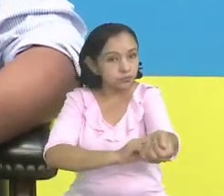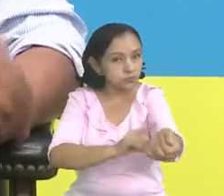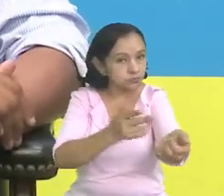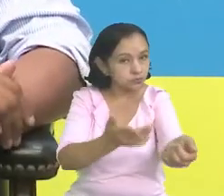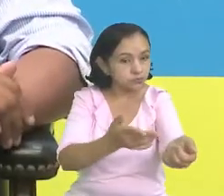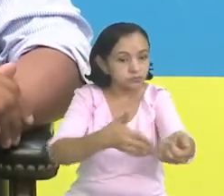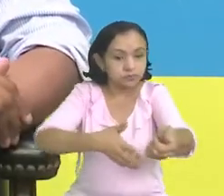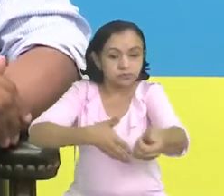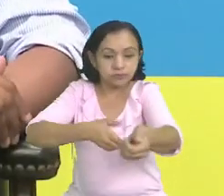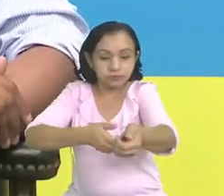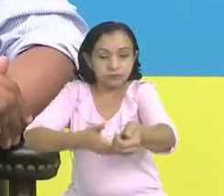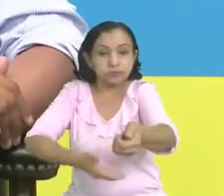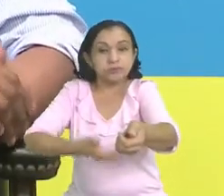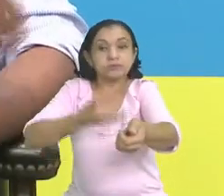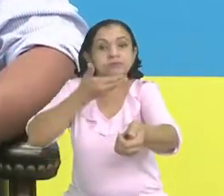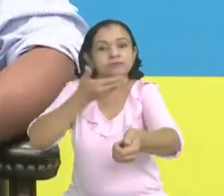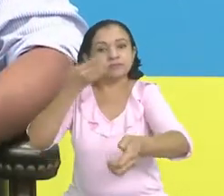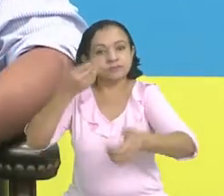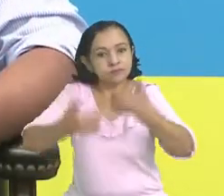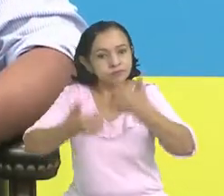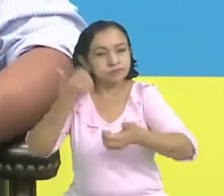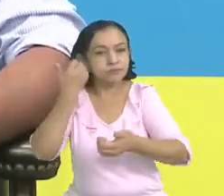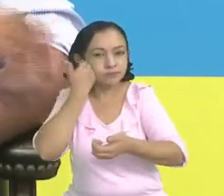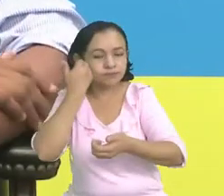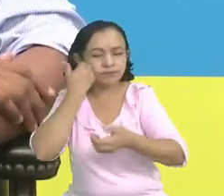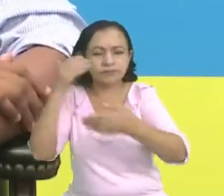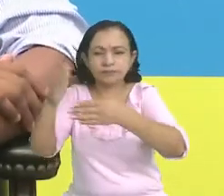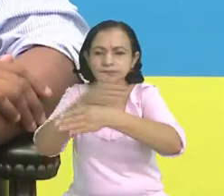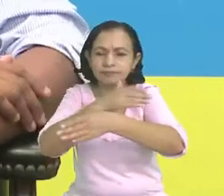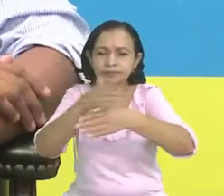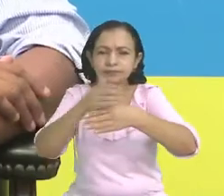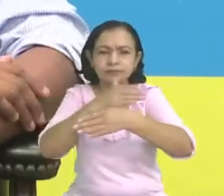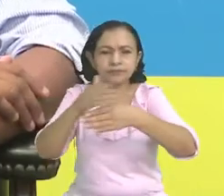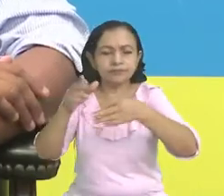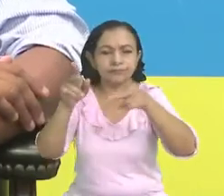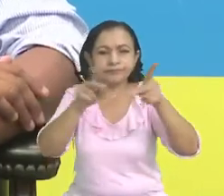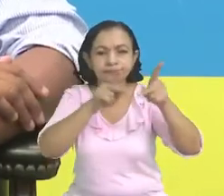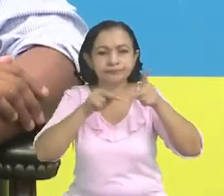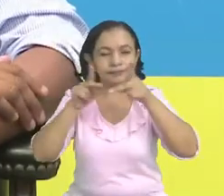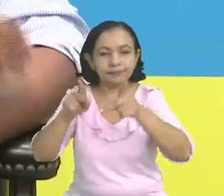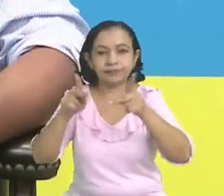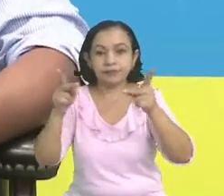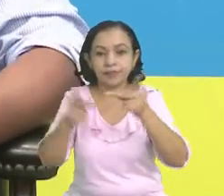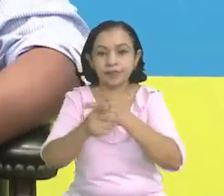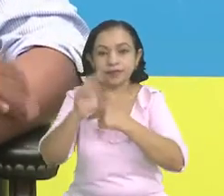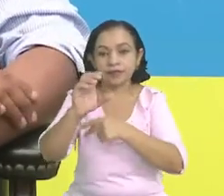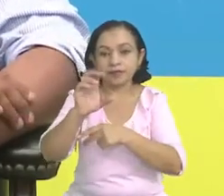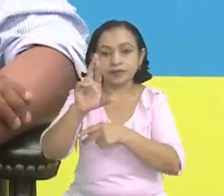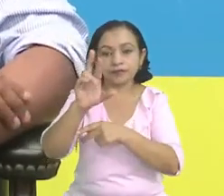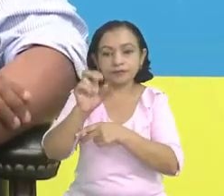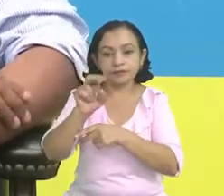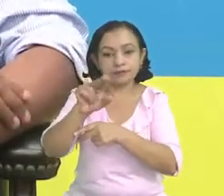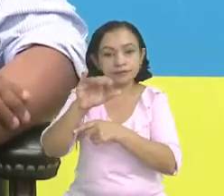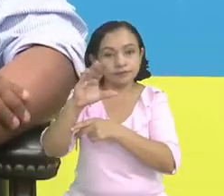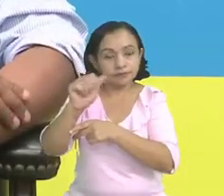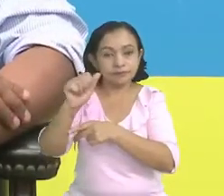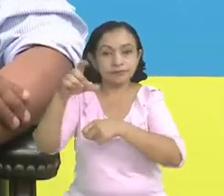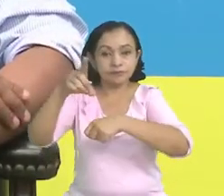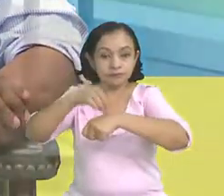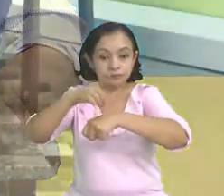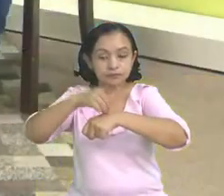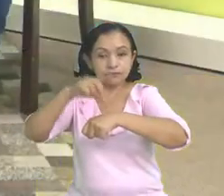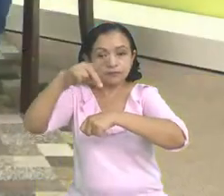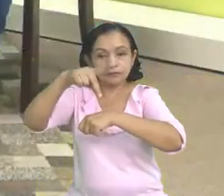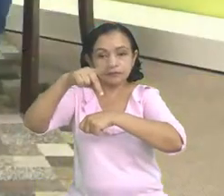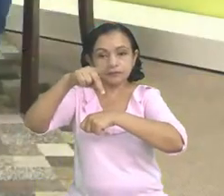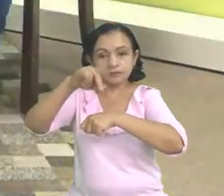si tiene hipertensión, si es, en fin, tiene otra enfermedad crónica. Tenemos como invitado al doctor Piero